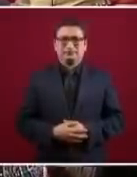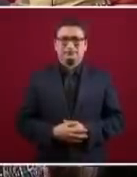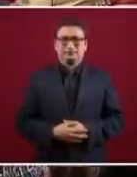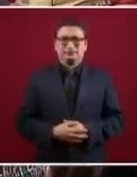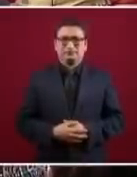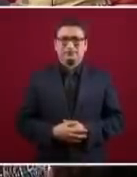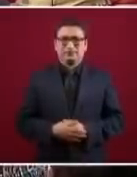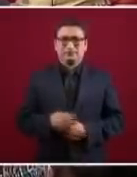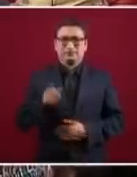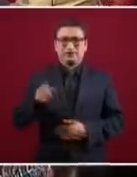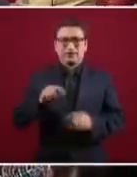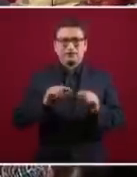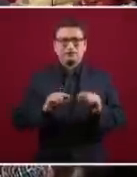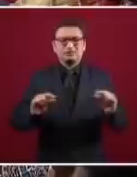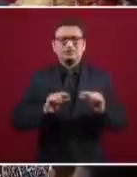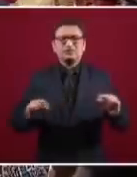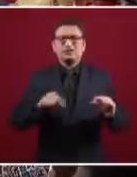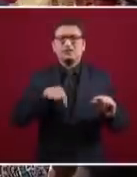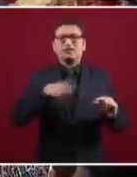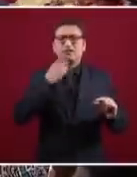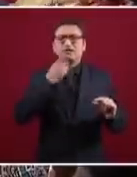que dice abajo